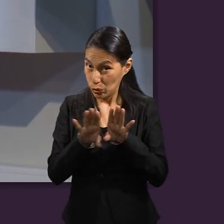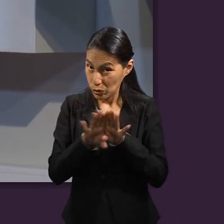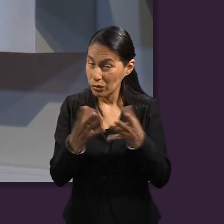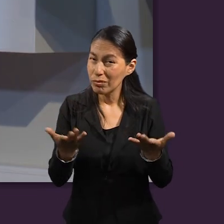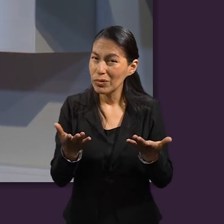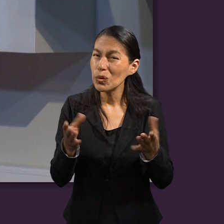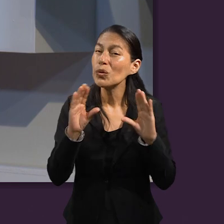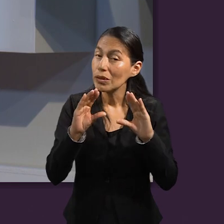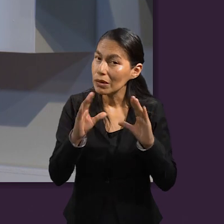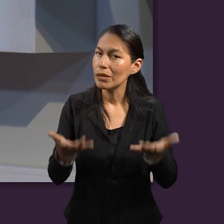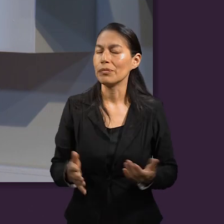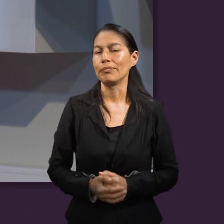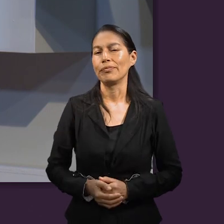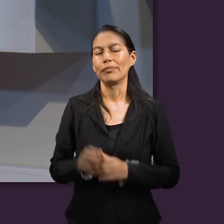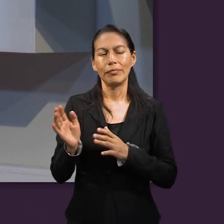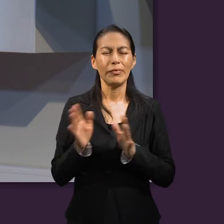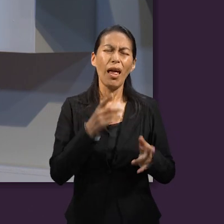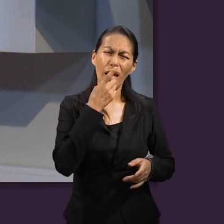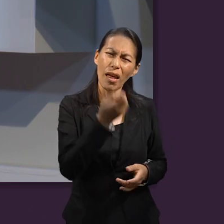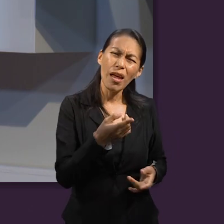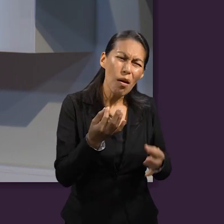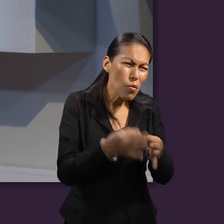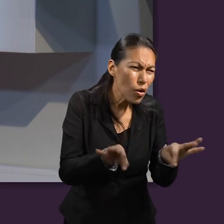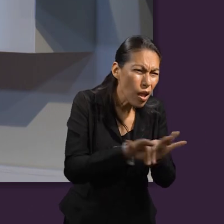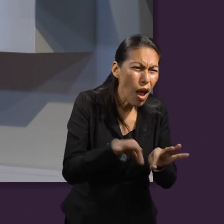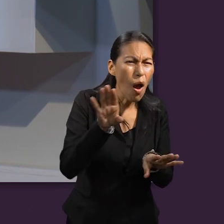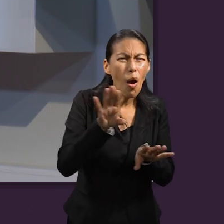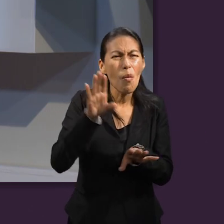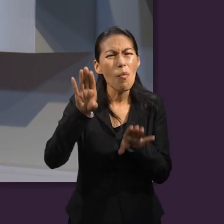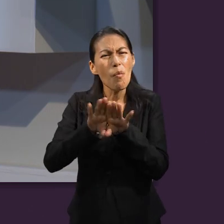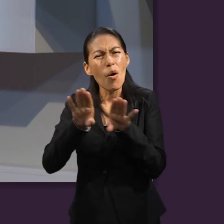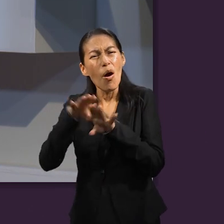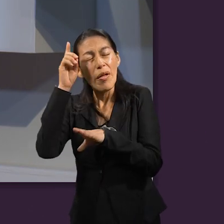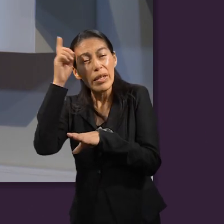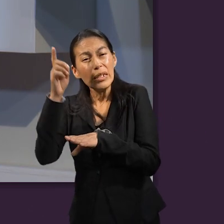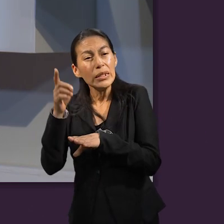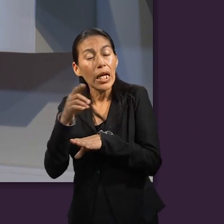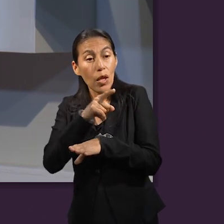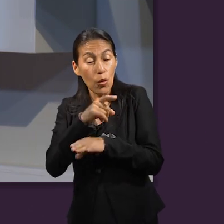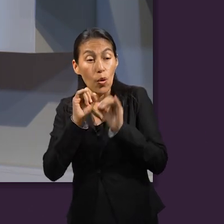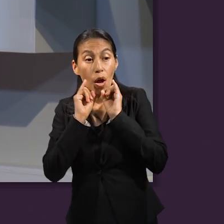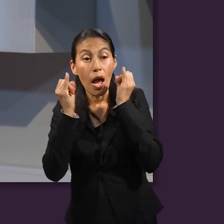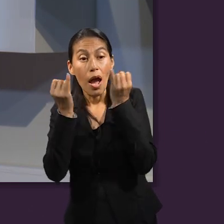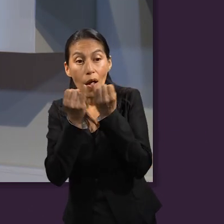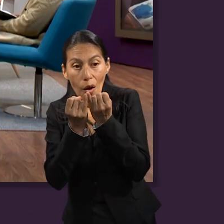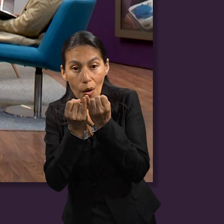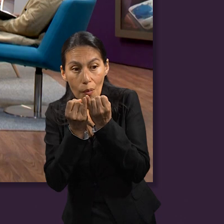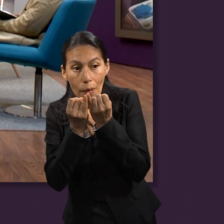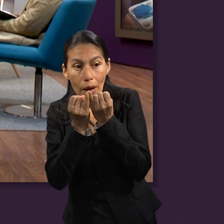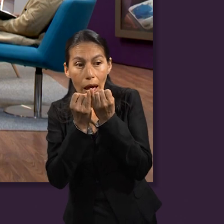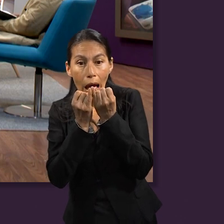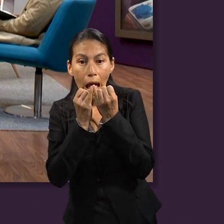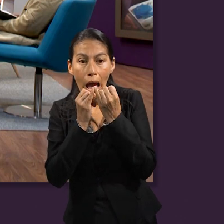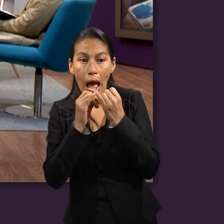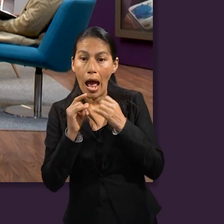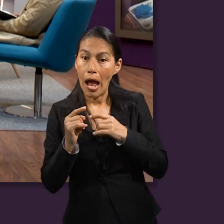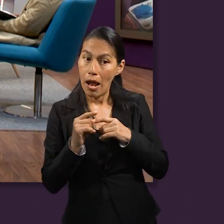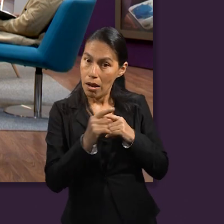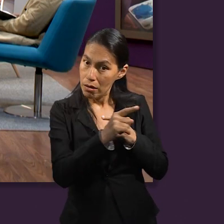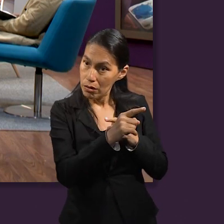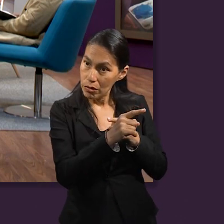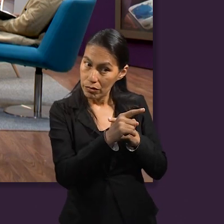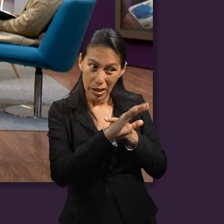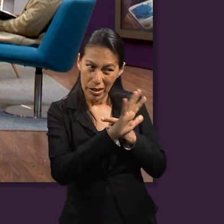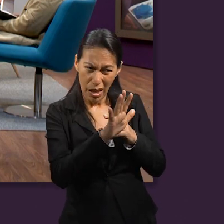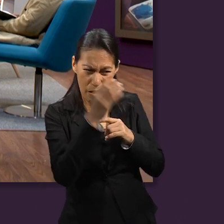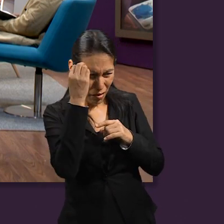que dios le dice a jacob que se vuelvan al lugar de donde venían y que